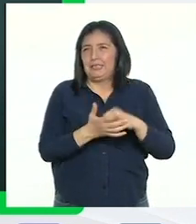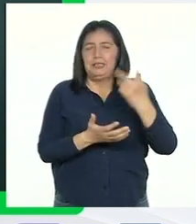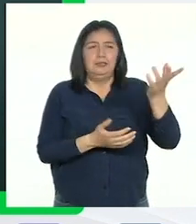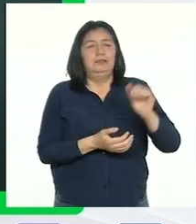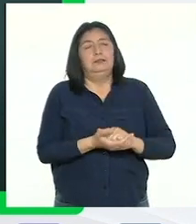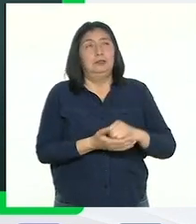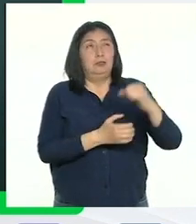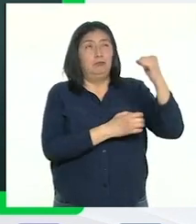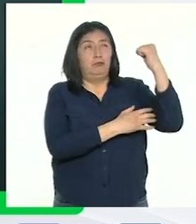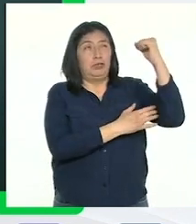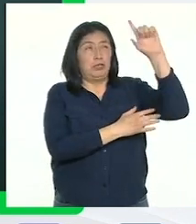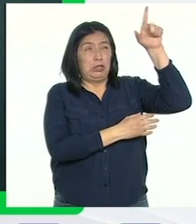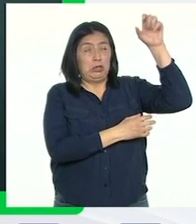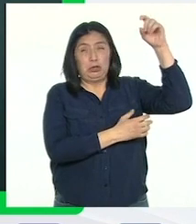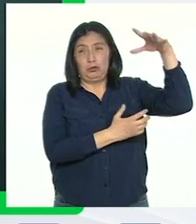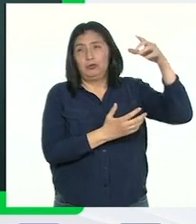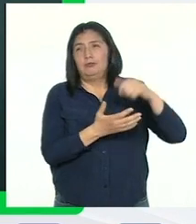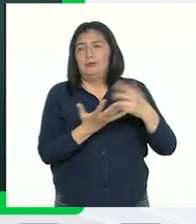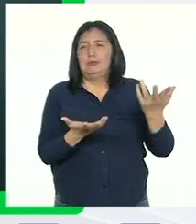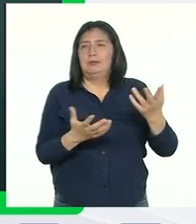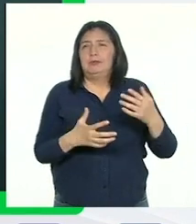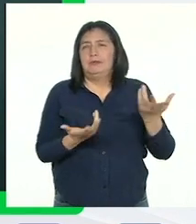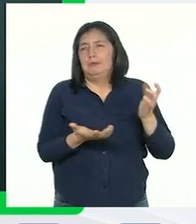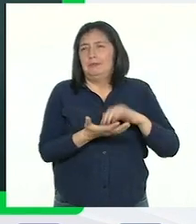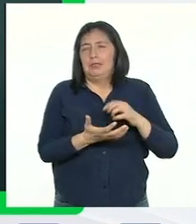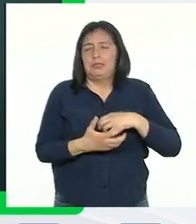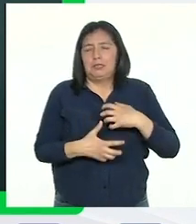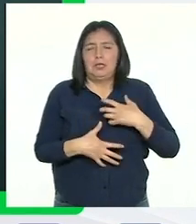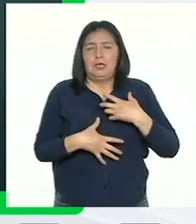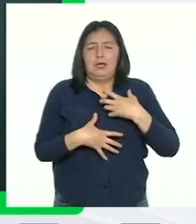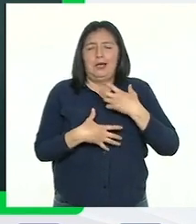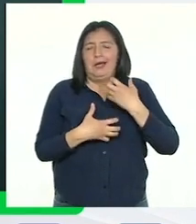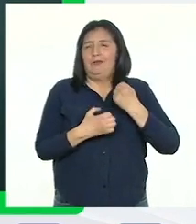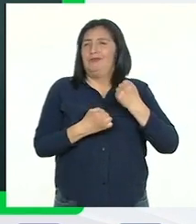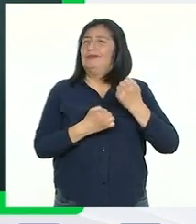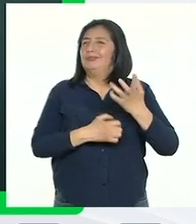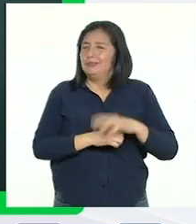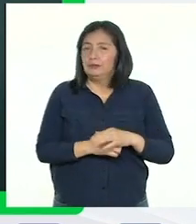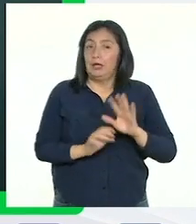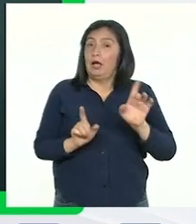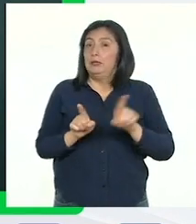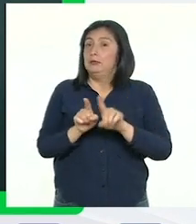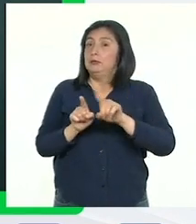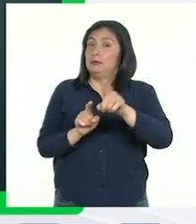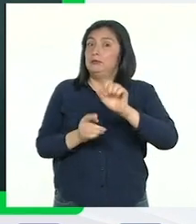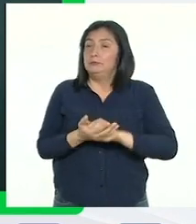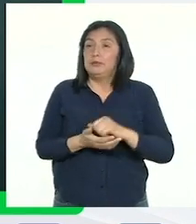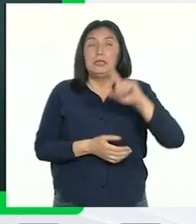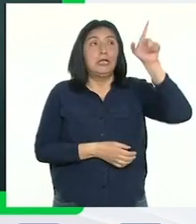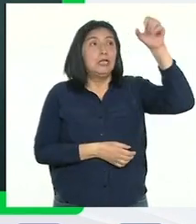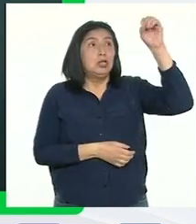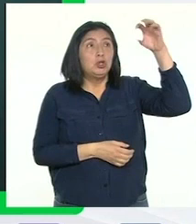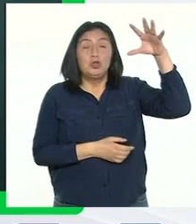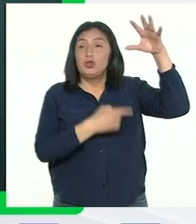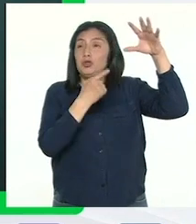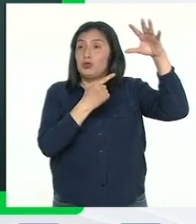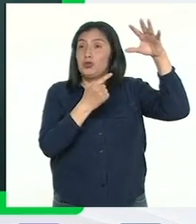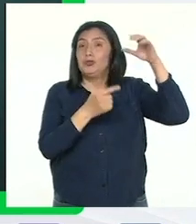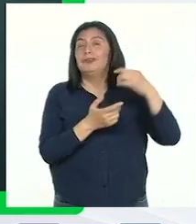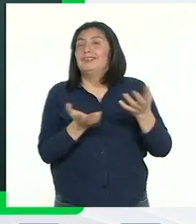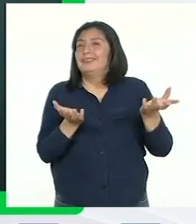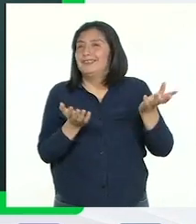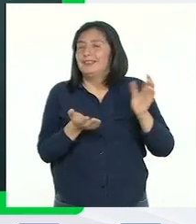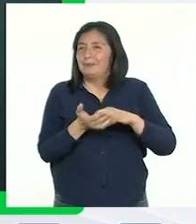del sol vamos a estar teniendo cada día mayor cantidad de energía. Además, el sol estará situándose cada